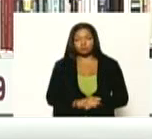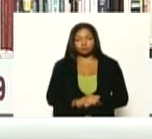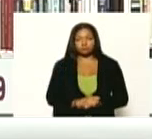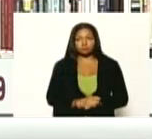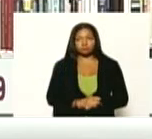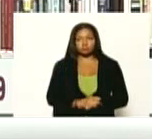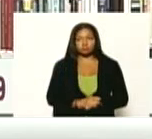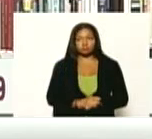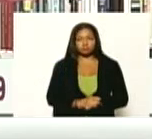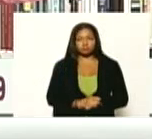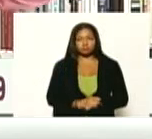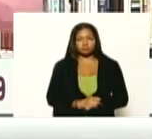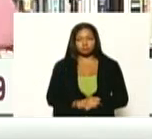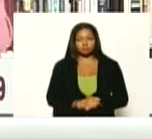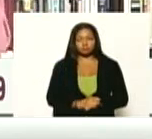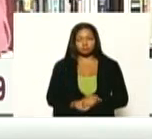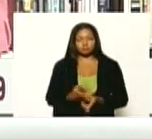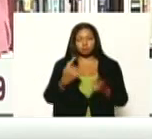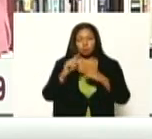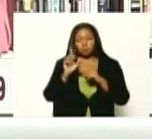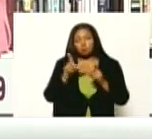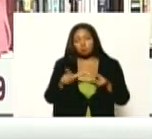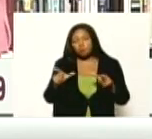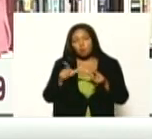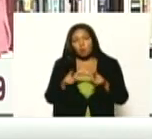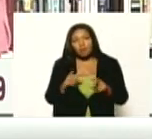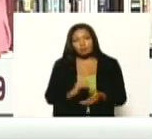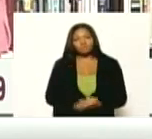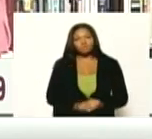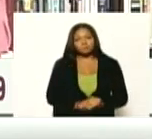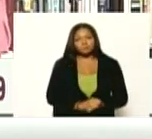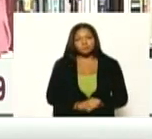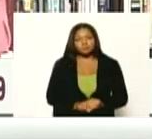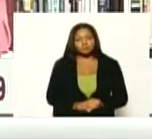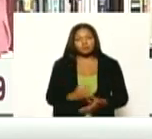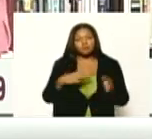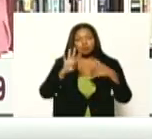costa noroccidental también. En las